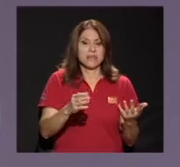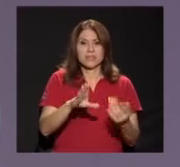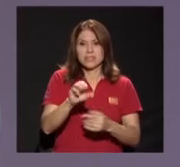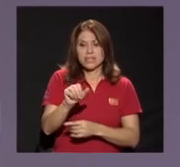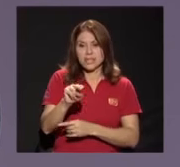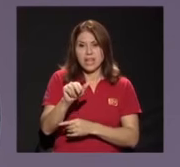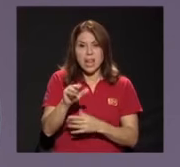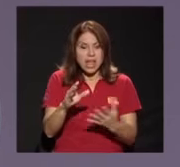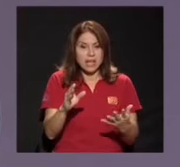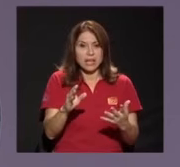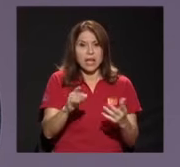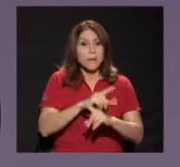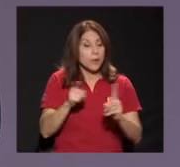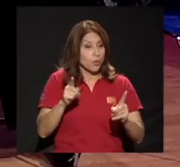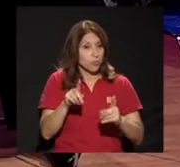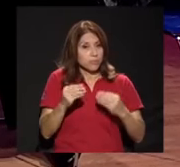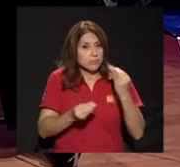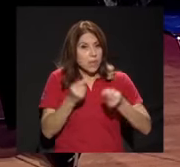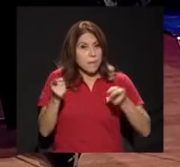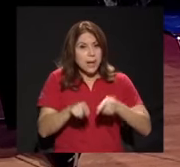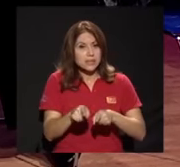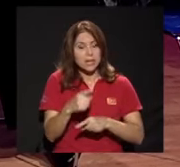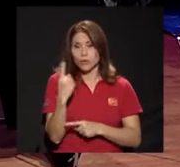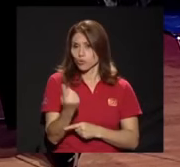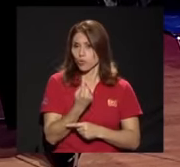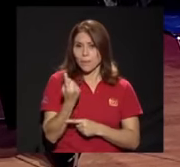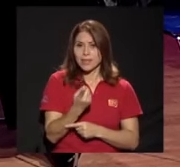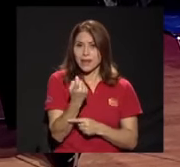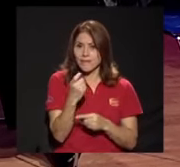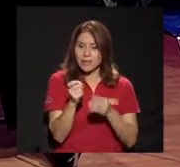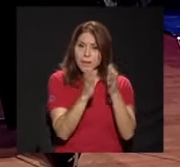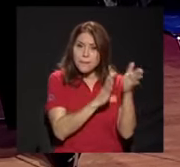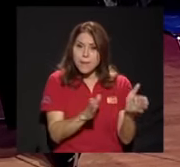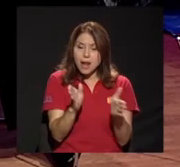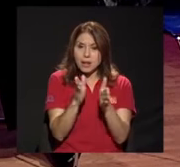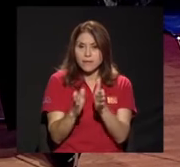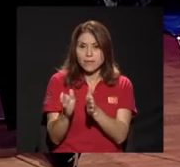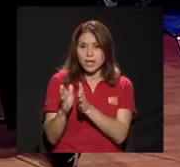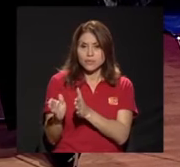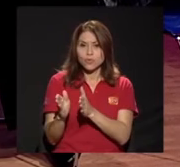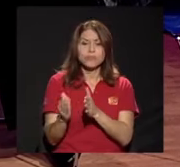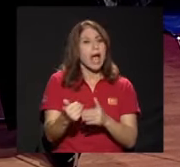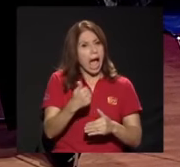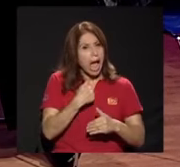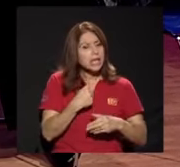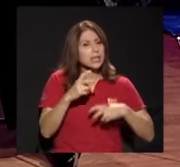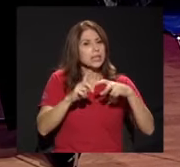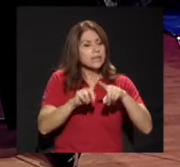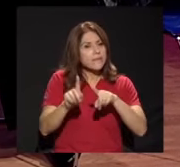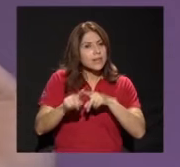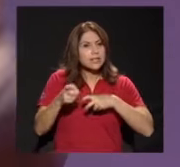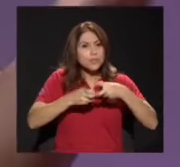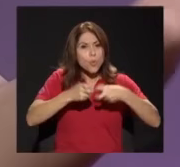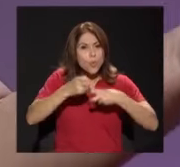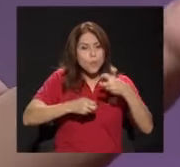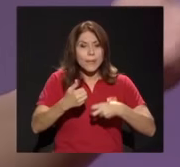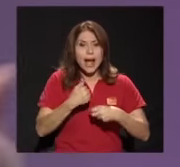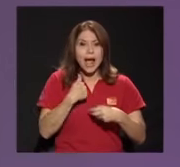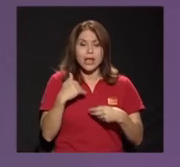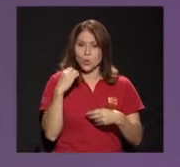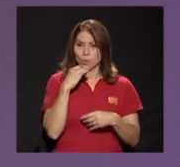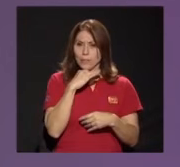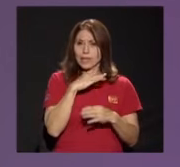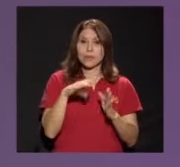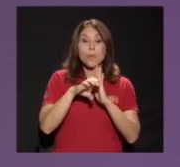falta de planificación y tal, ¿verdad? Hay conflictos y hay contaminaciones. Por ejemplo, toda la situación que están viviendo